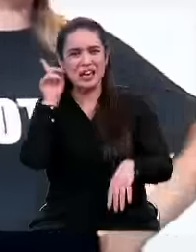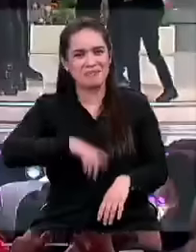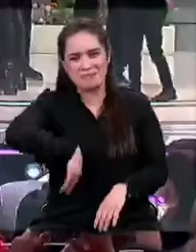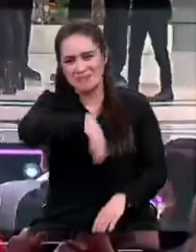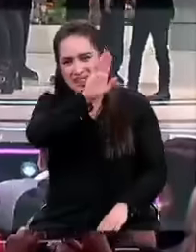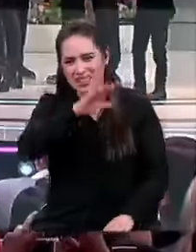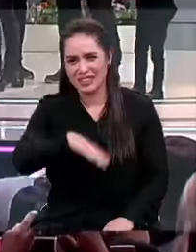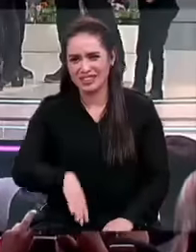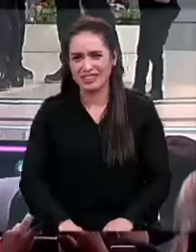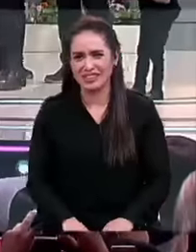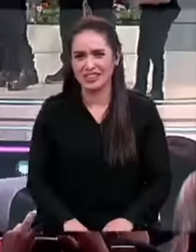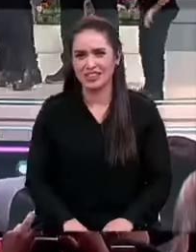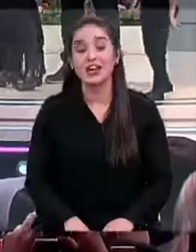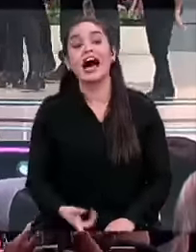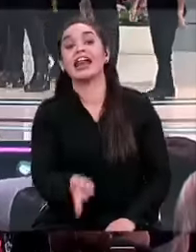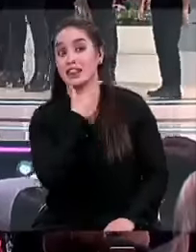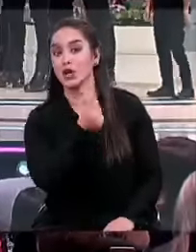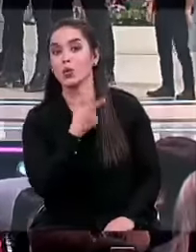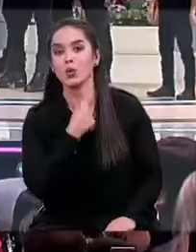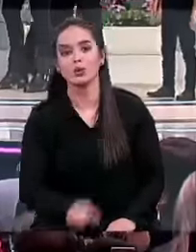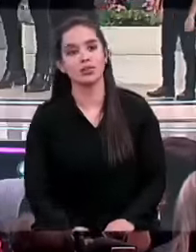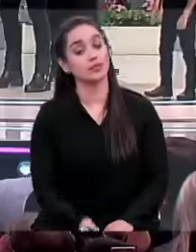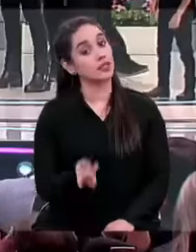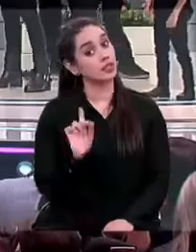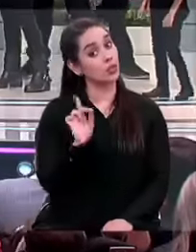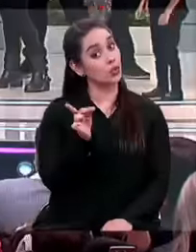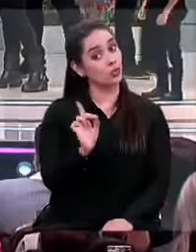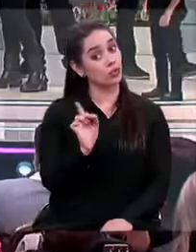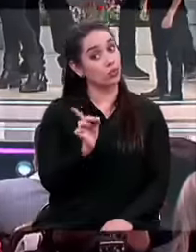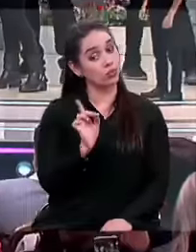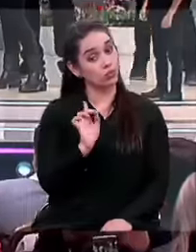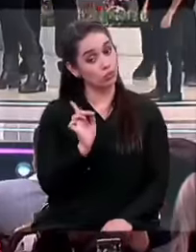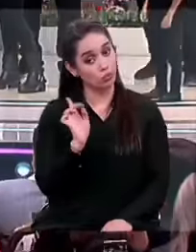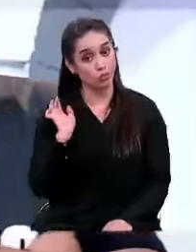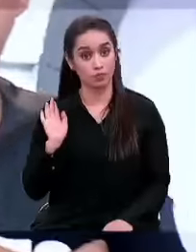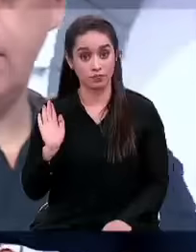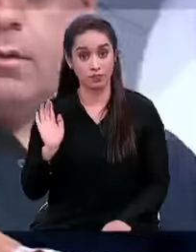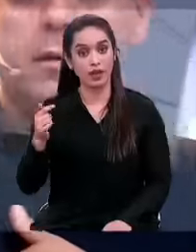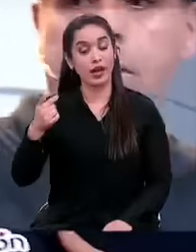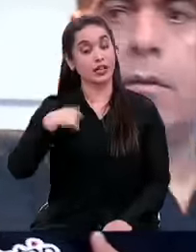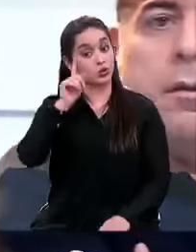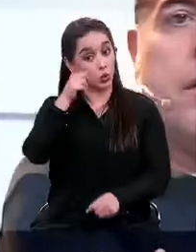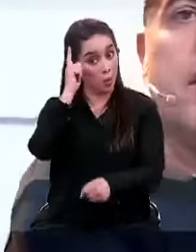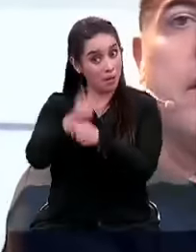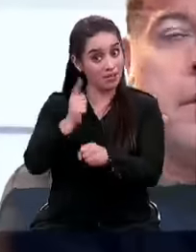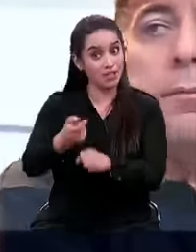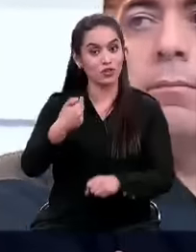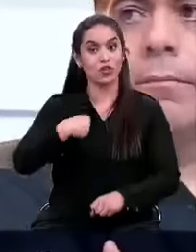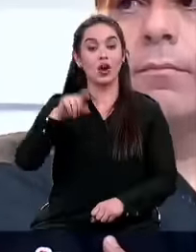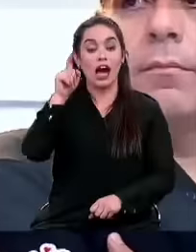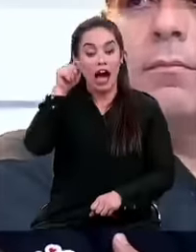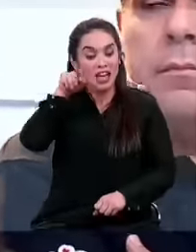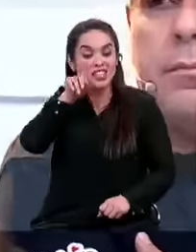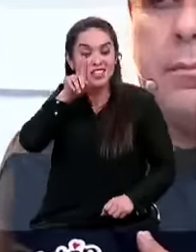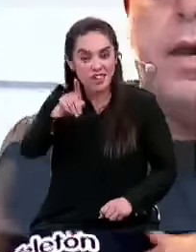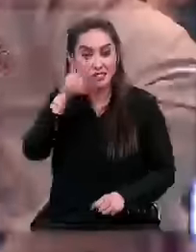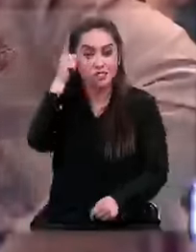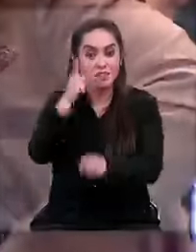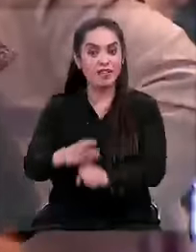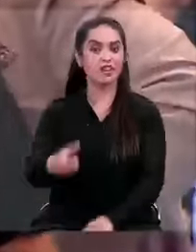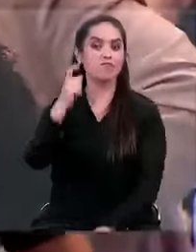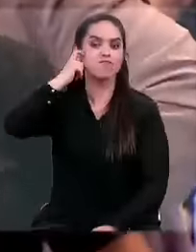A ver. No. ¿Cómo te gustaría? No, Francisco Morán de Peñafiel. Aquí no mandas tú, aquí manda don Mario